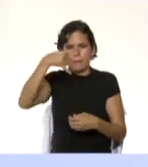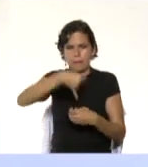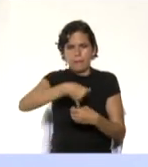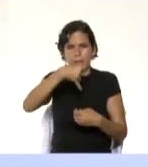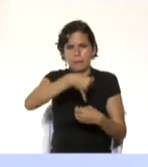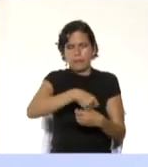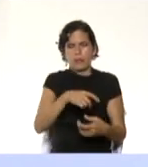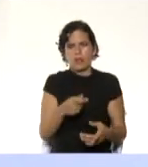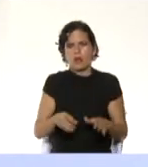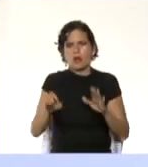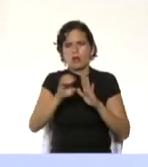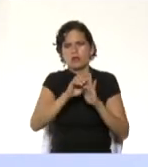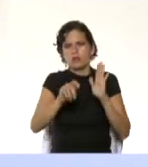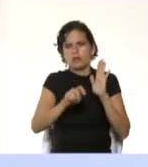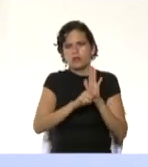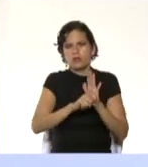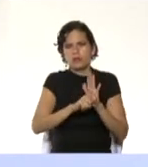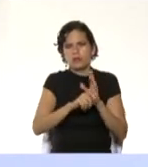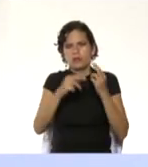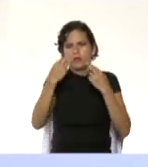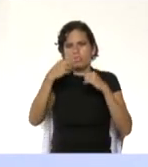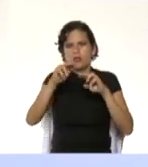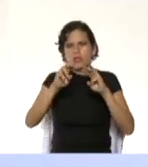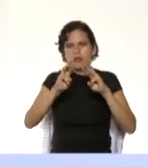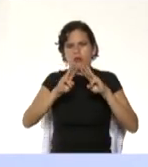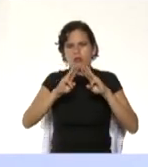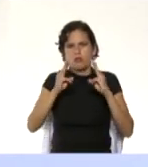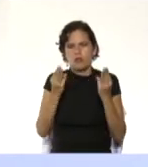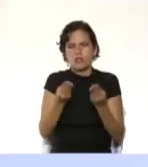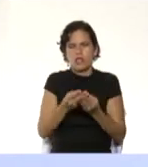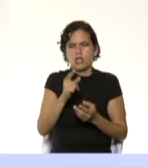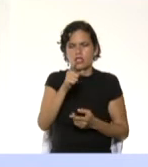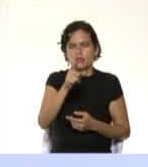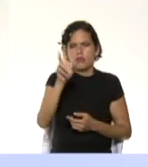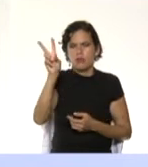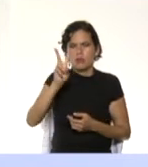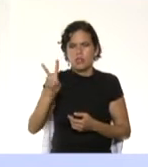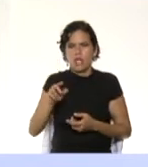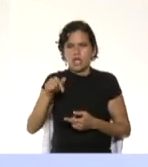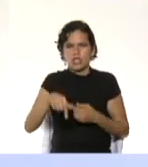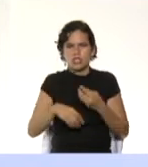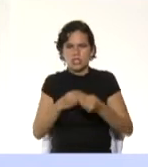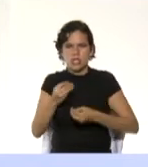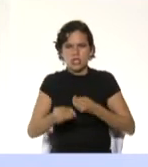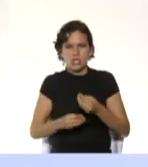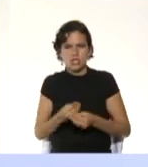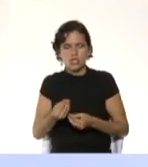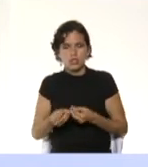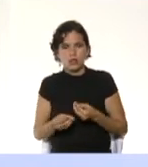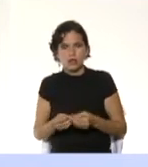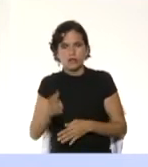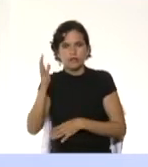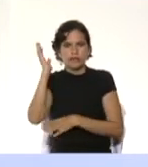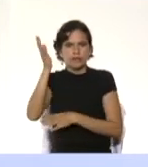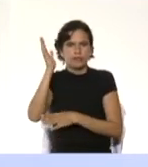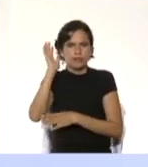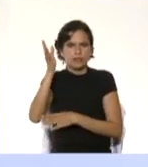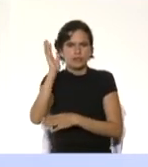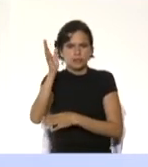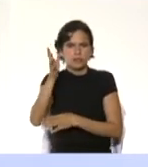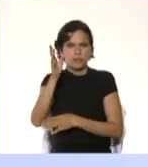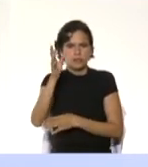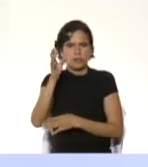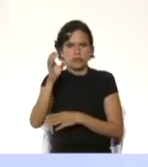votos una constitución a nivel mundial y esa fue la venezolana. Aquí se realizó una asamblea constituyente que redactó